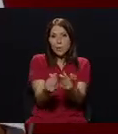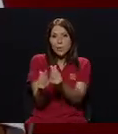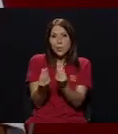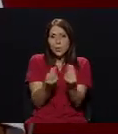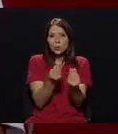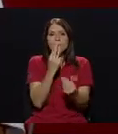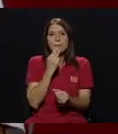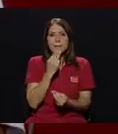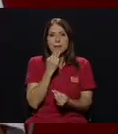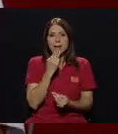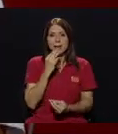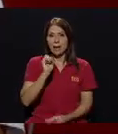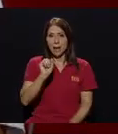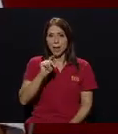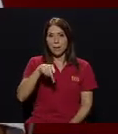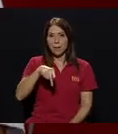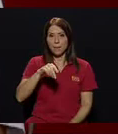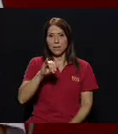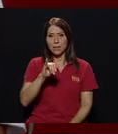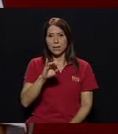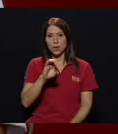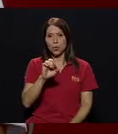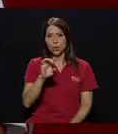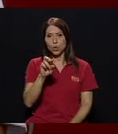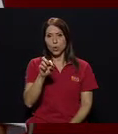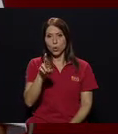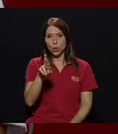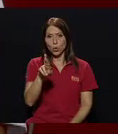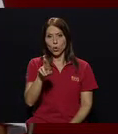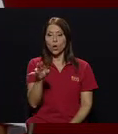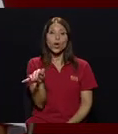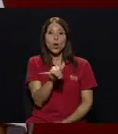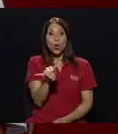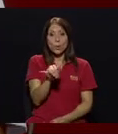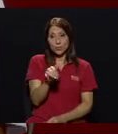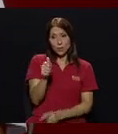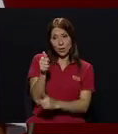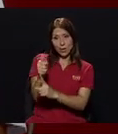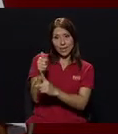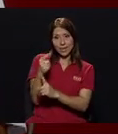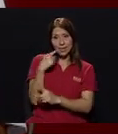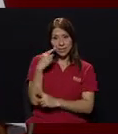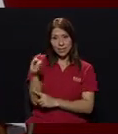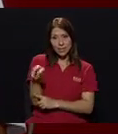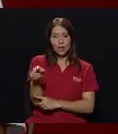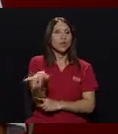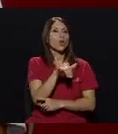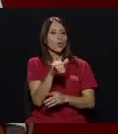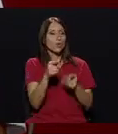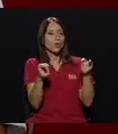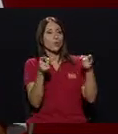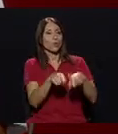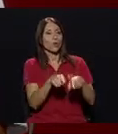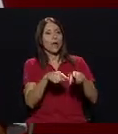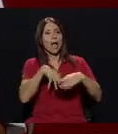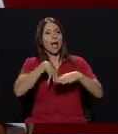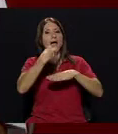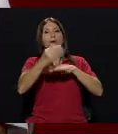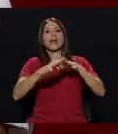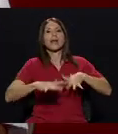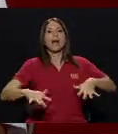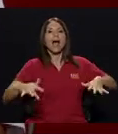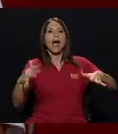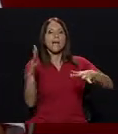proveedor y con el productor de miel, el apicultor. Y lo mismo que el apicultor mencionó, lo mismo es lo